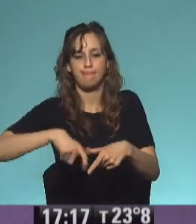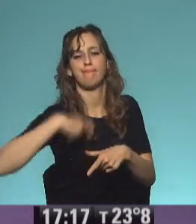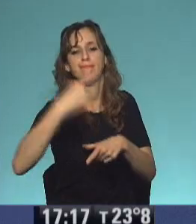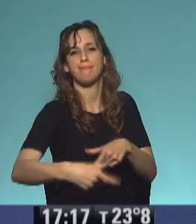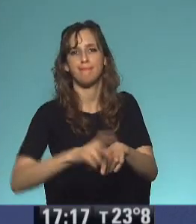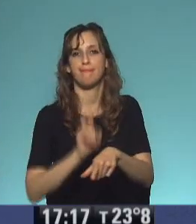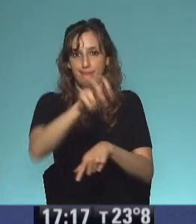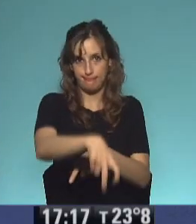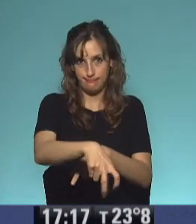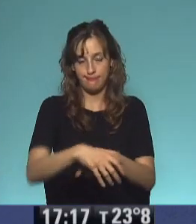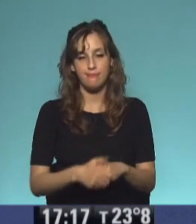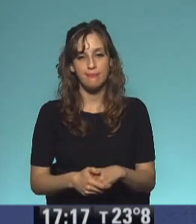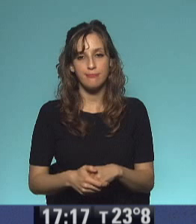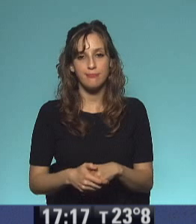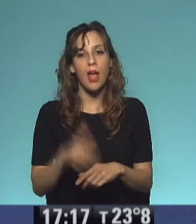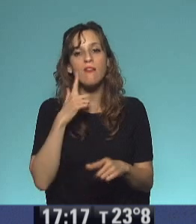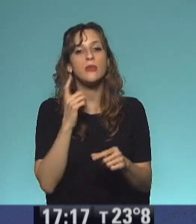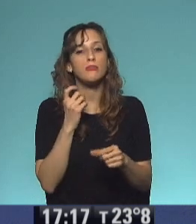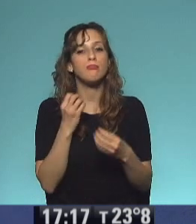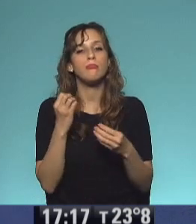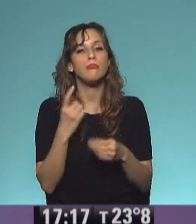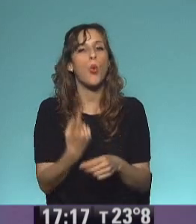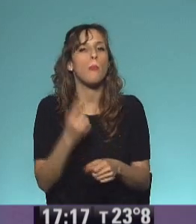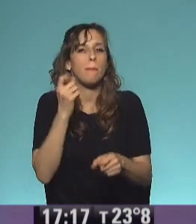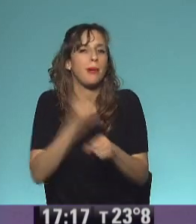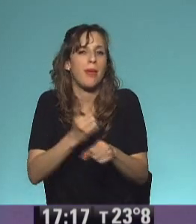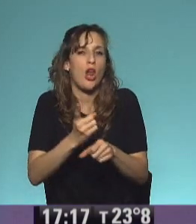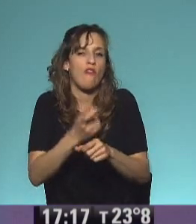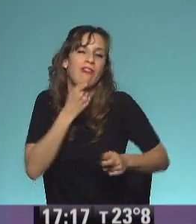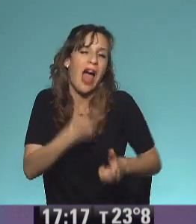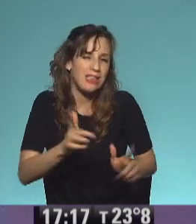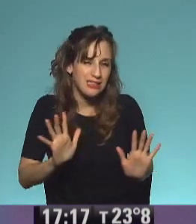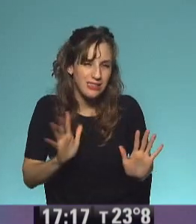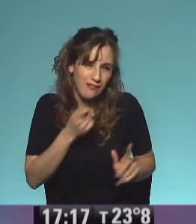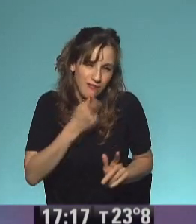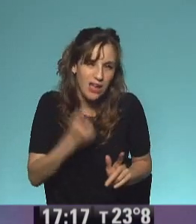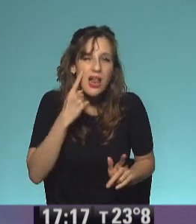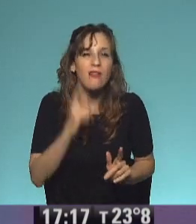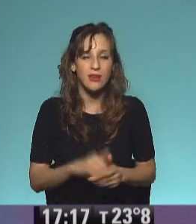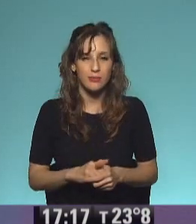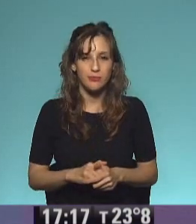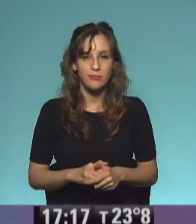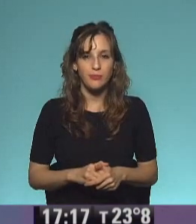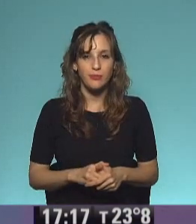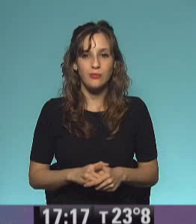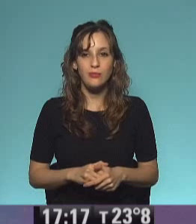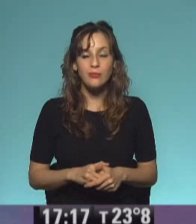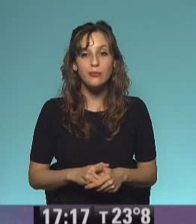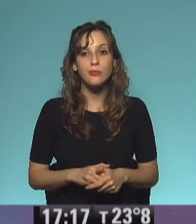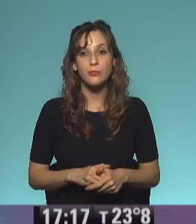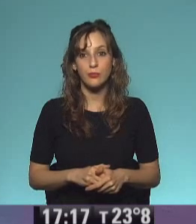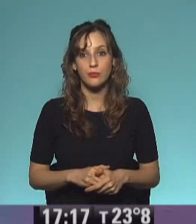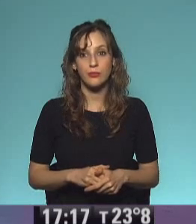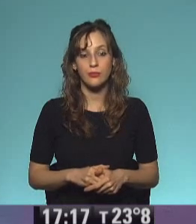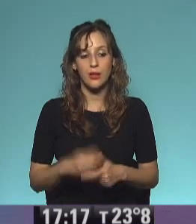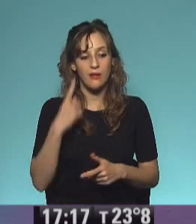uno, ¿no? Bueno, vamos a empezar con una cuenta. Con una cuenta muy fácil, ¿eh? A ver, segundo y tercer grado. Ahí está, como ven, está poniendo los números del otro lado y